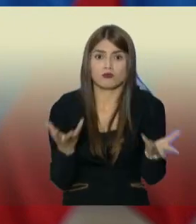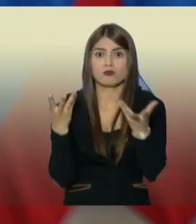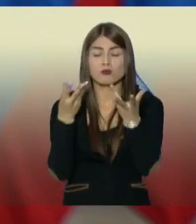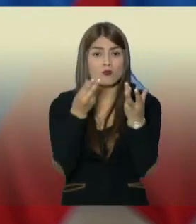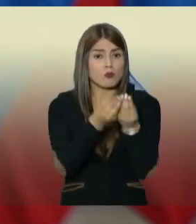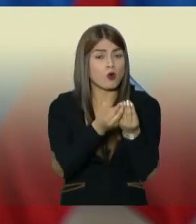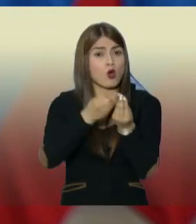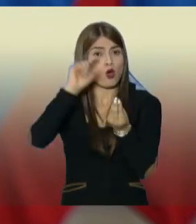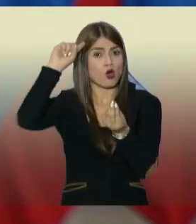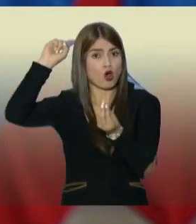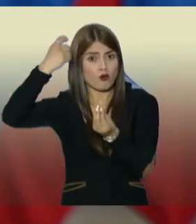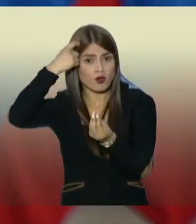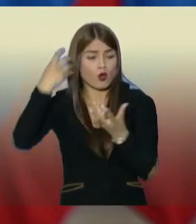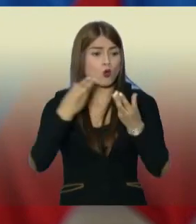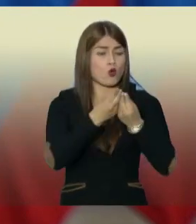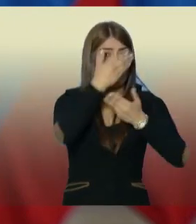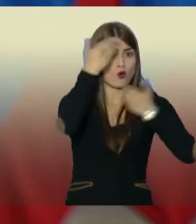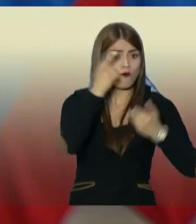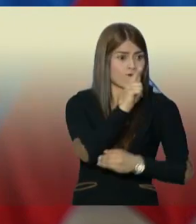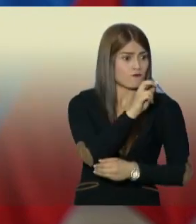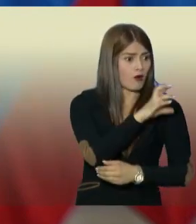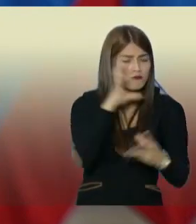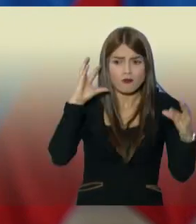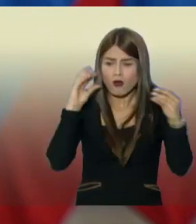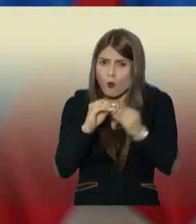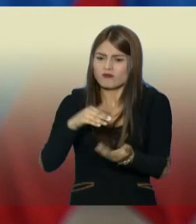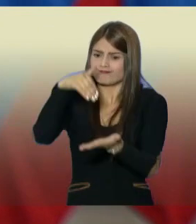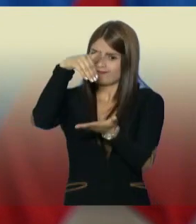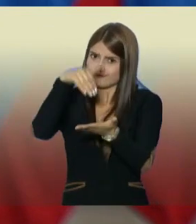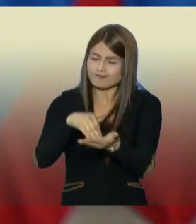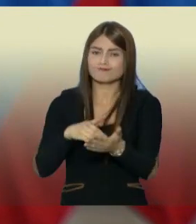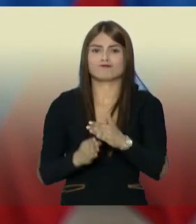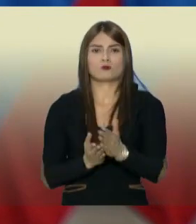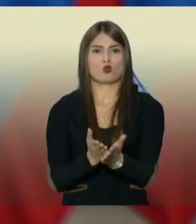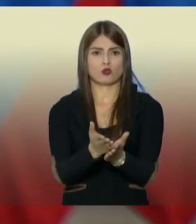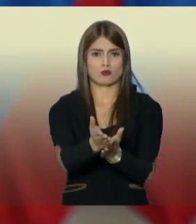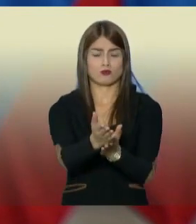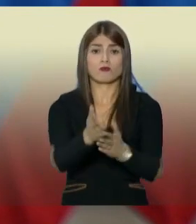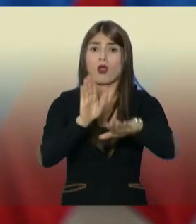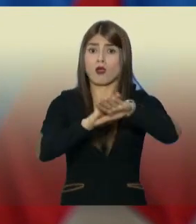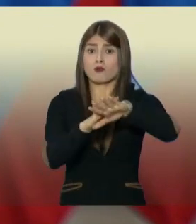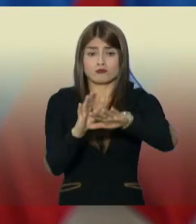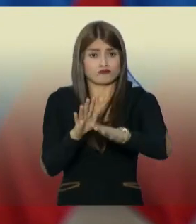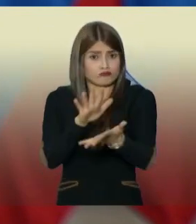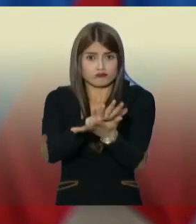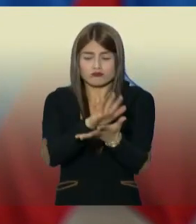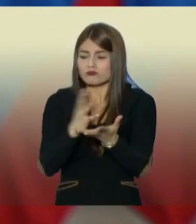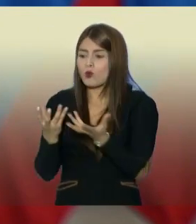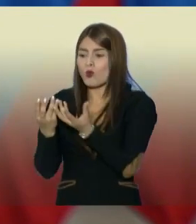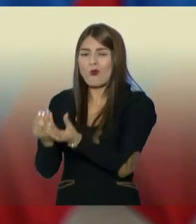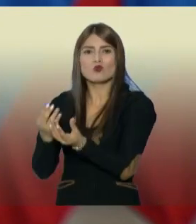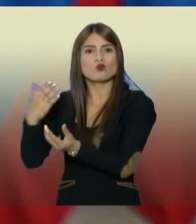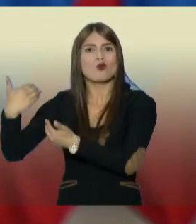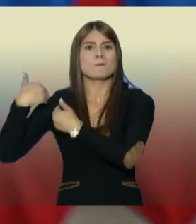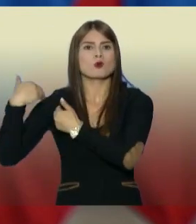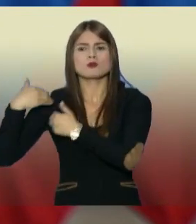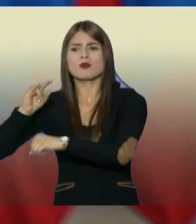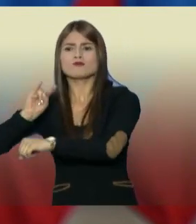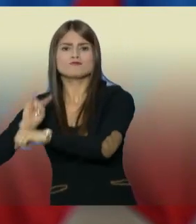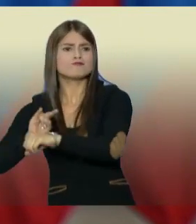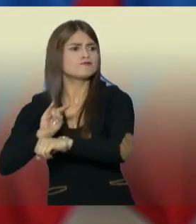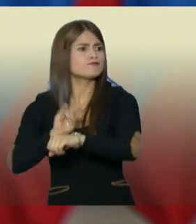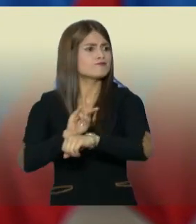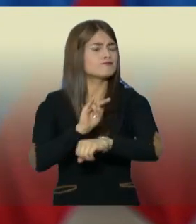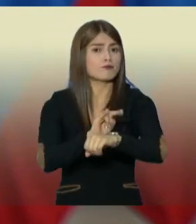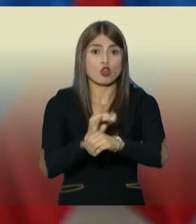con el acuerdo el mecanismo de monitoreo y verificación internacional seguirá ejerciendo su papel hasta